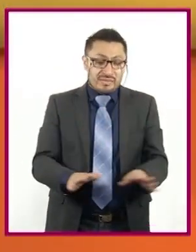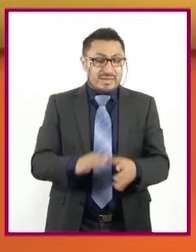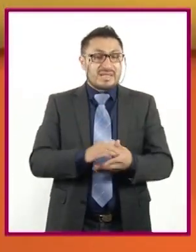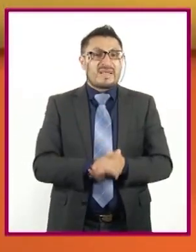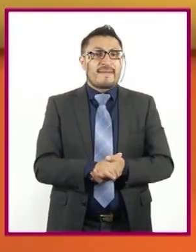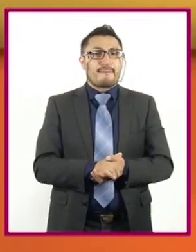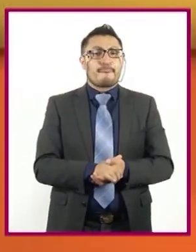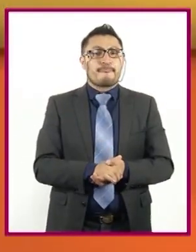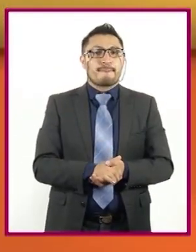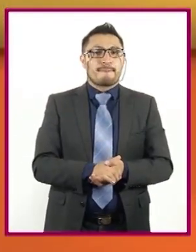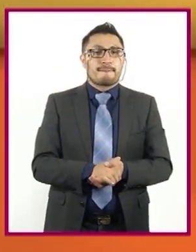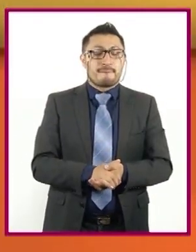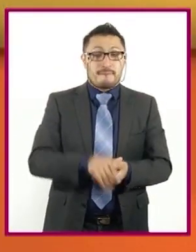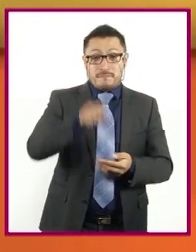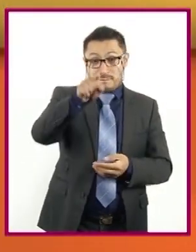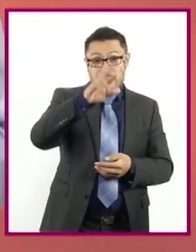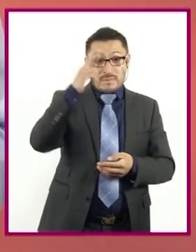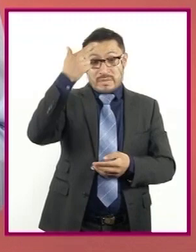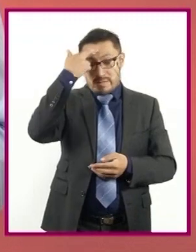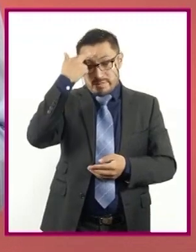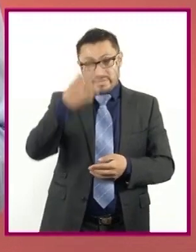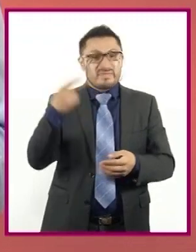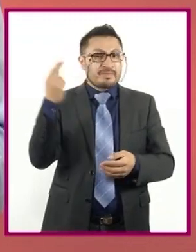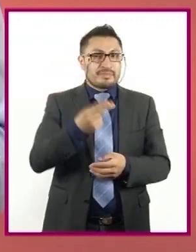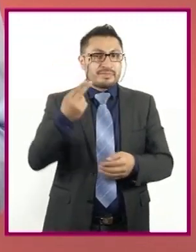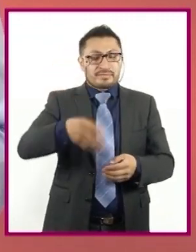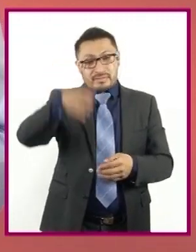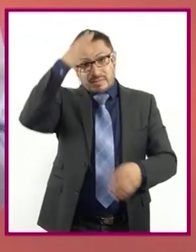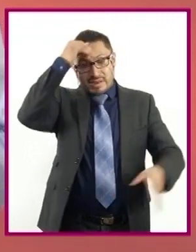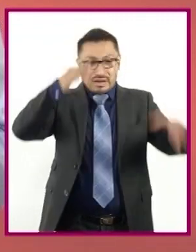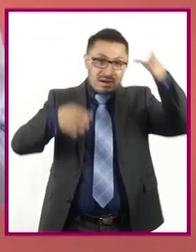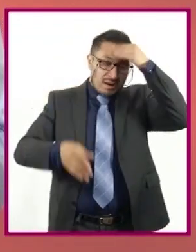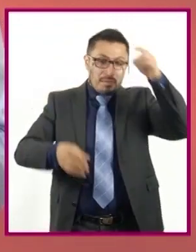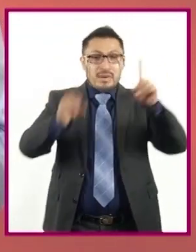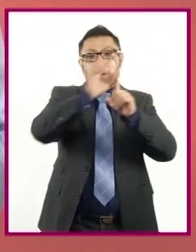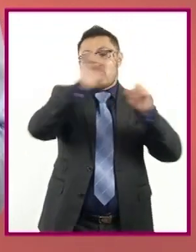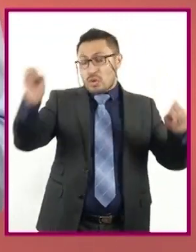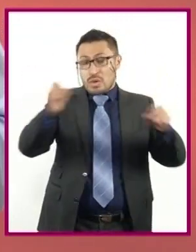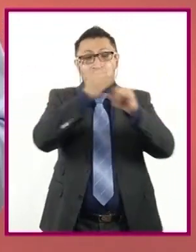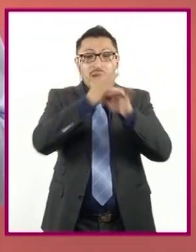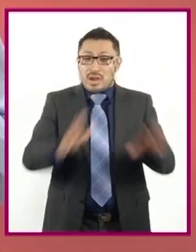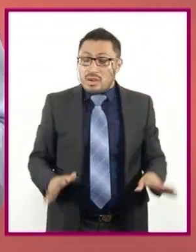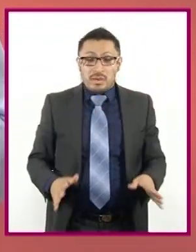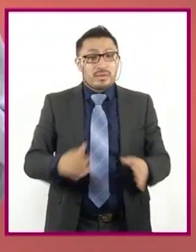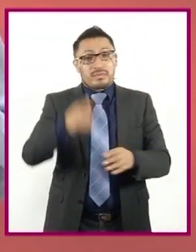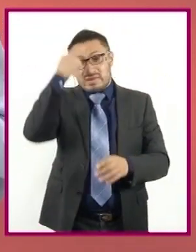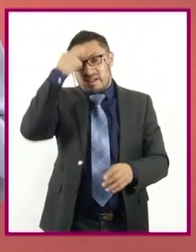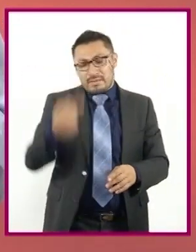datos. Tomen en cuenta que es necesario aprender a jerarquizar la información